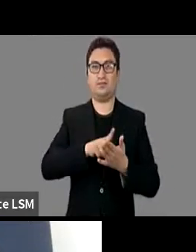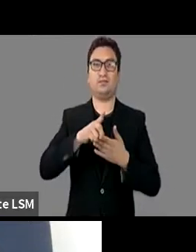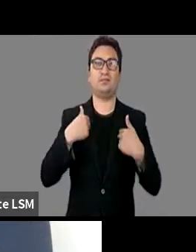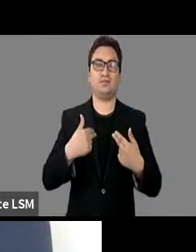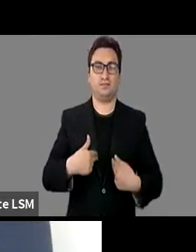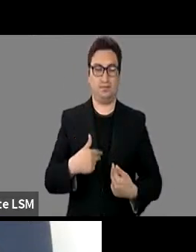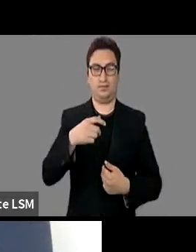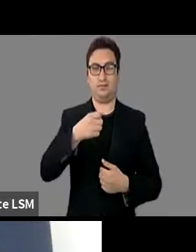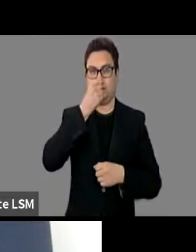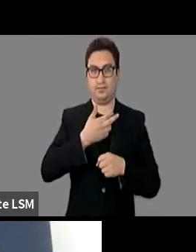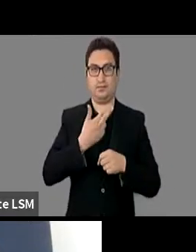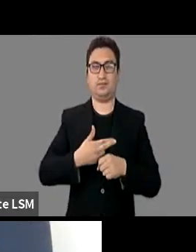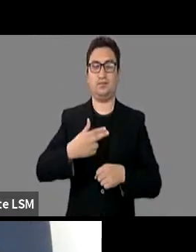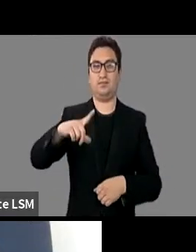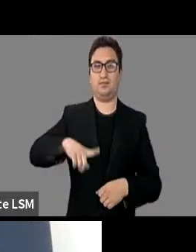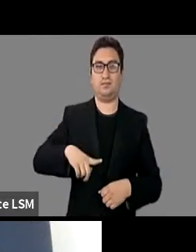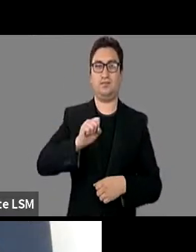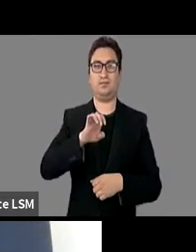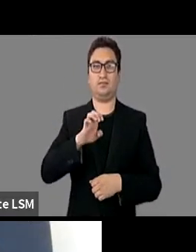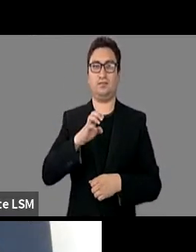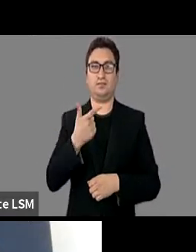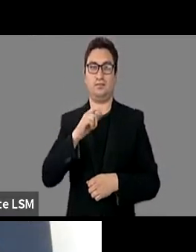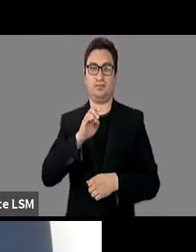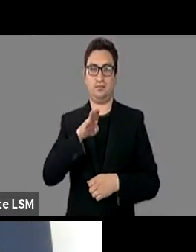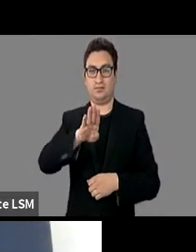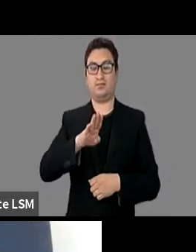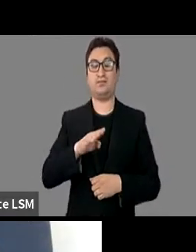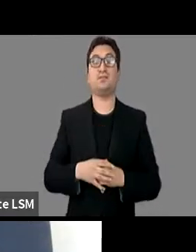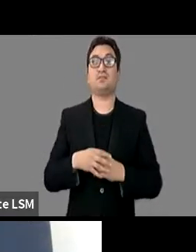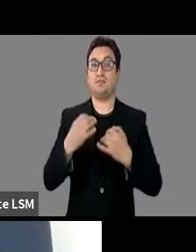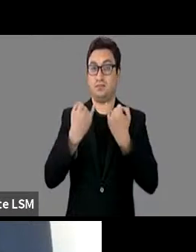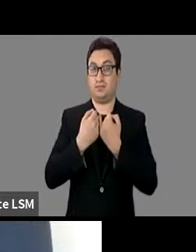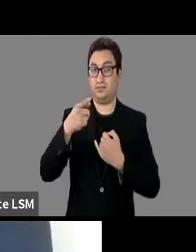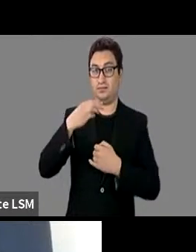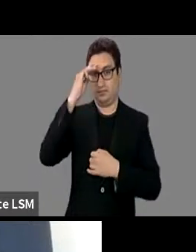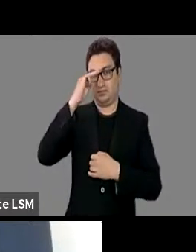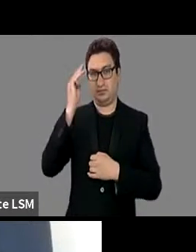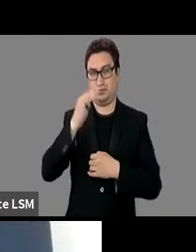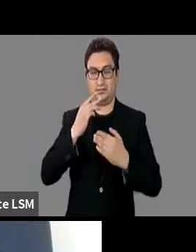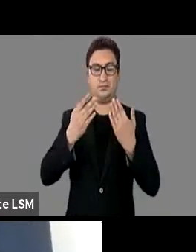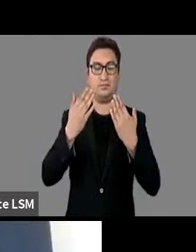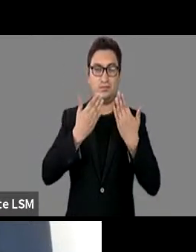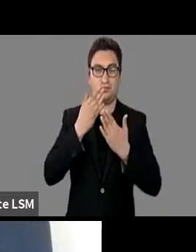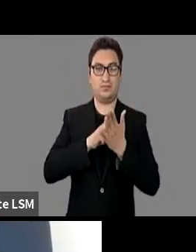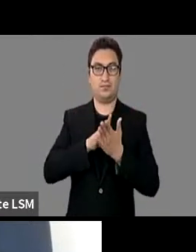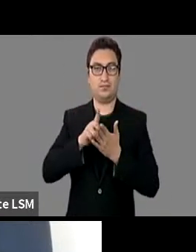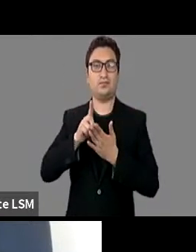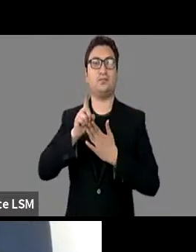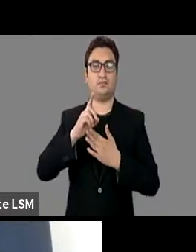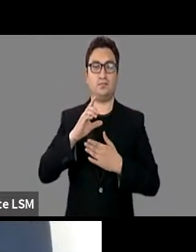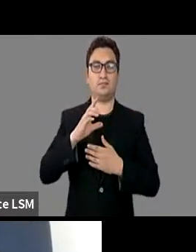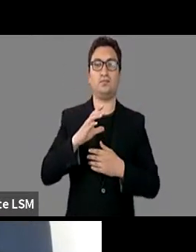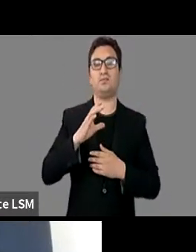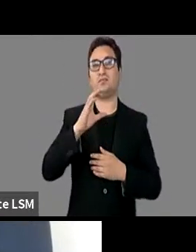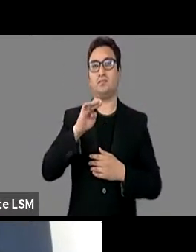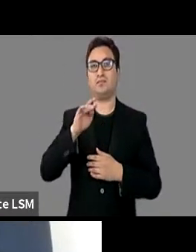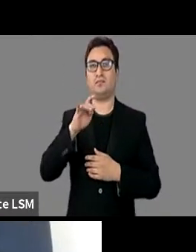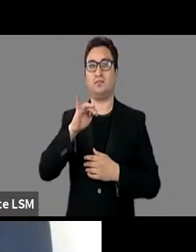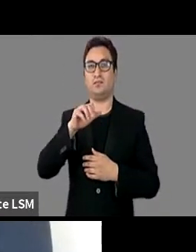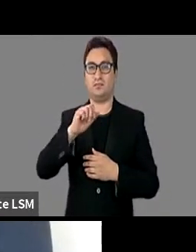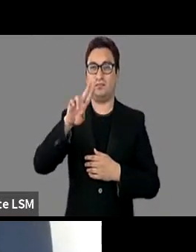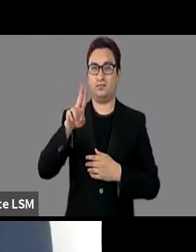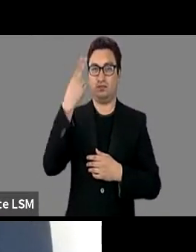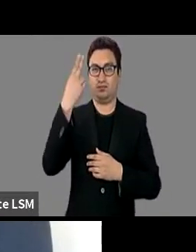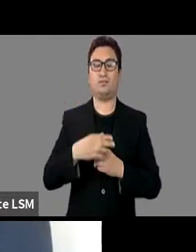Gobernación. Cuenta con una maestría en Derechos de Columbia University, en donde además colaboró durante un año en el Instituto